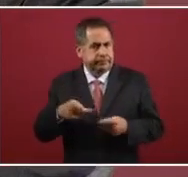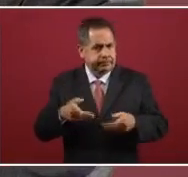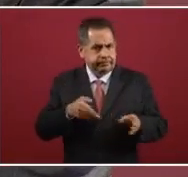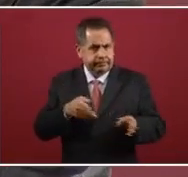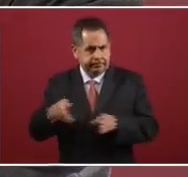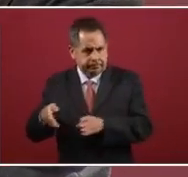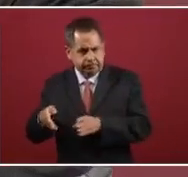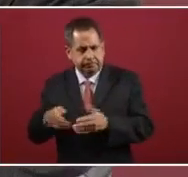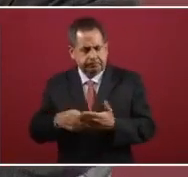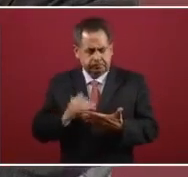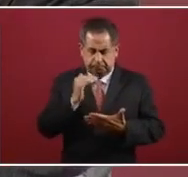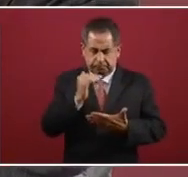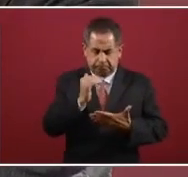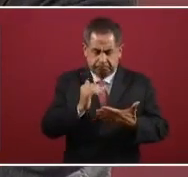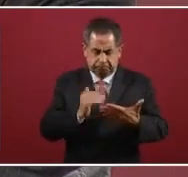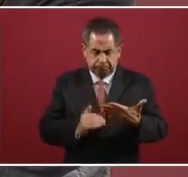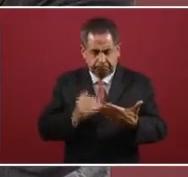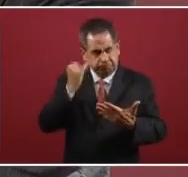estrategia y